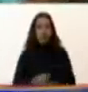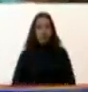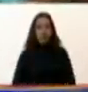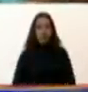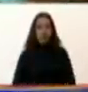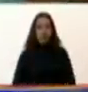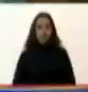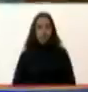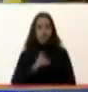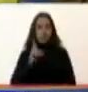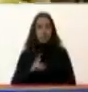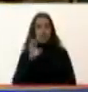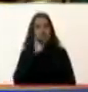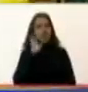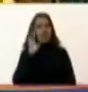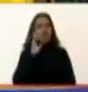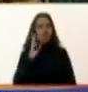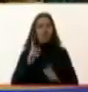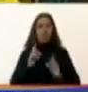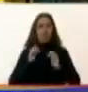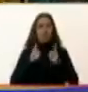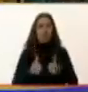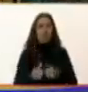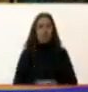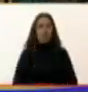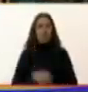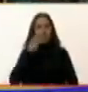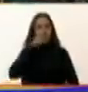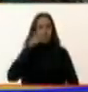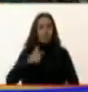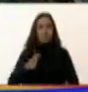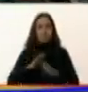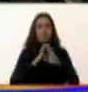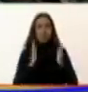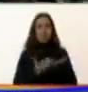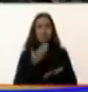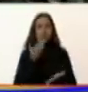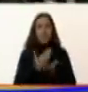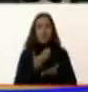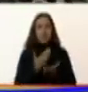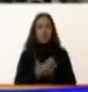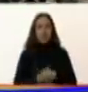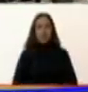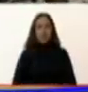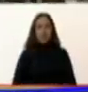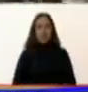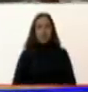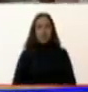a Evo, que continuará. A los pueblos del mundo, gracias.